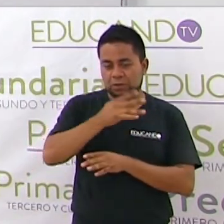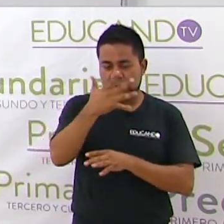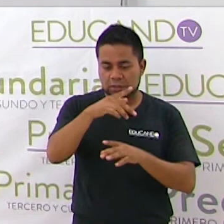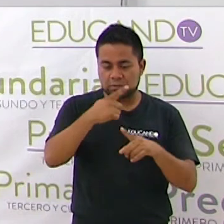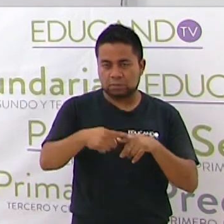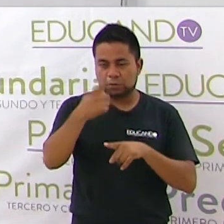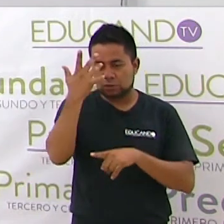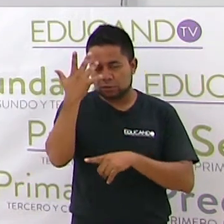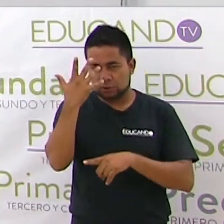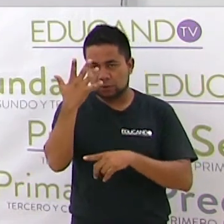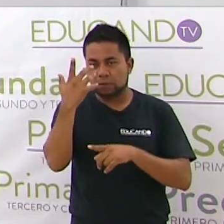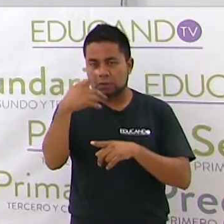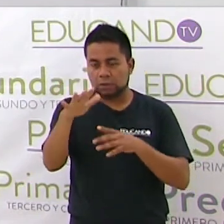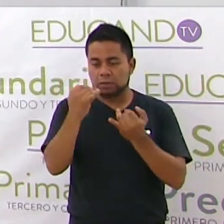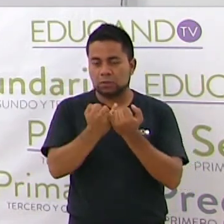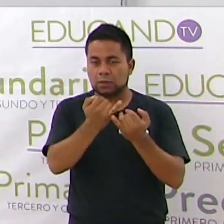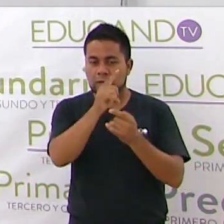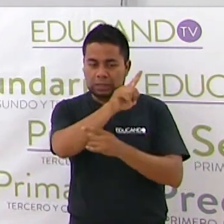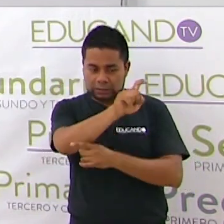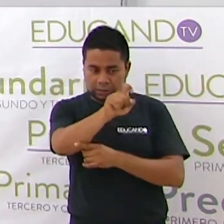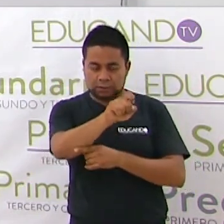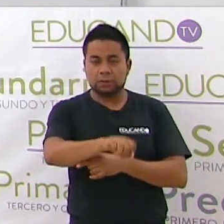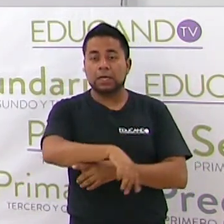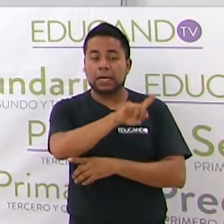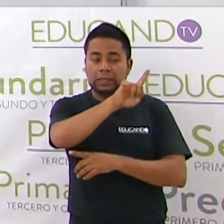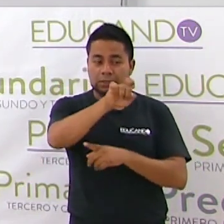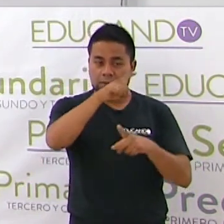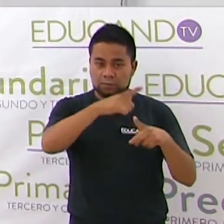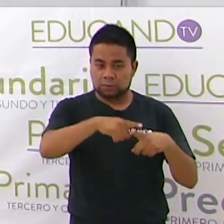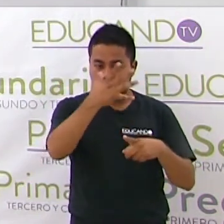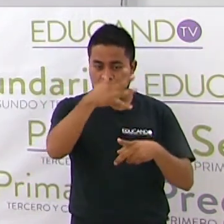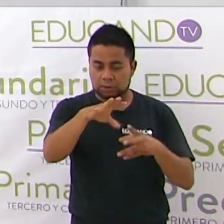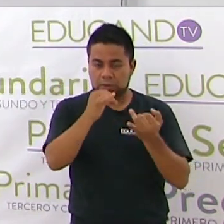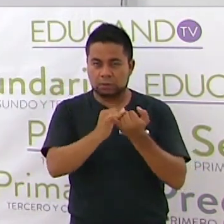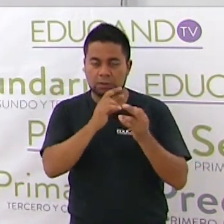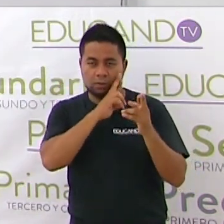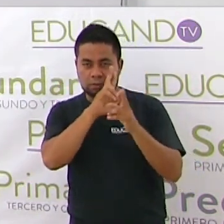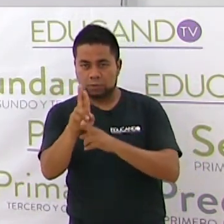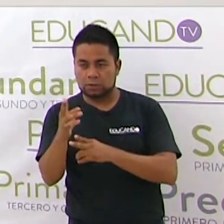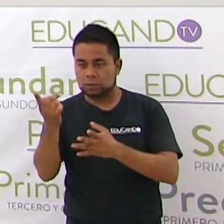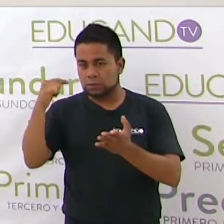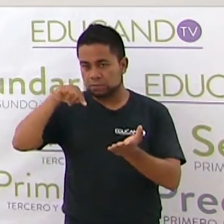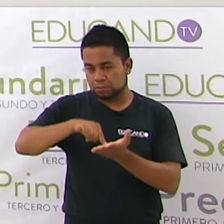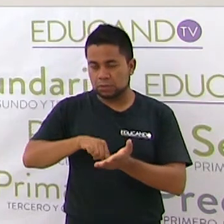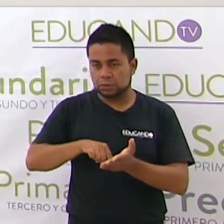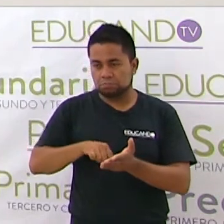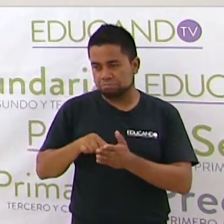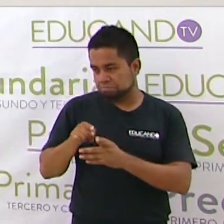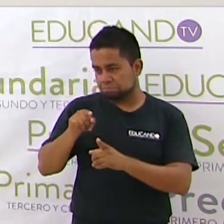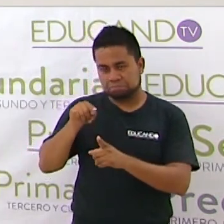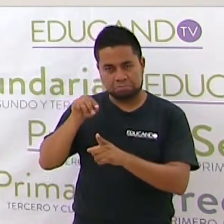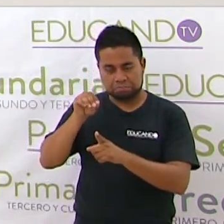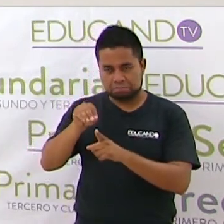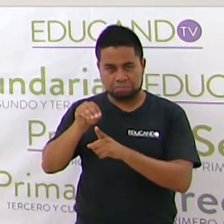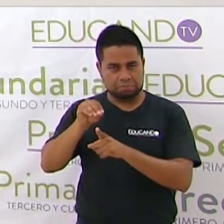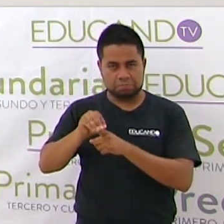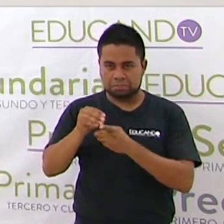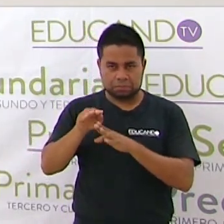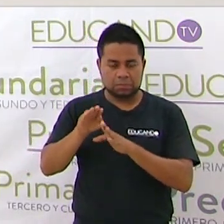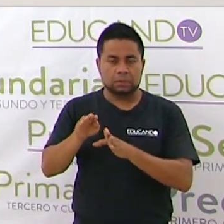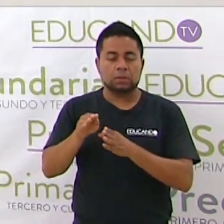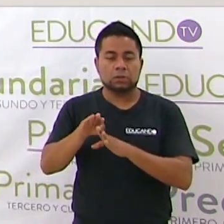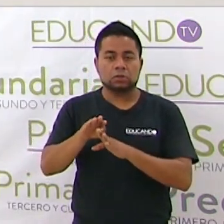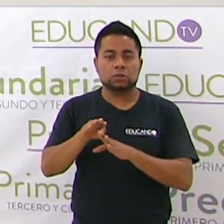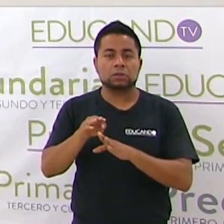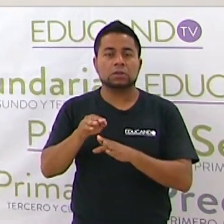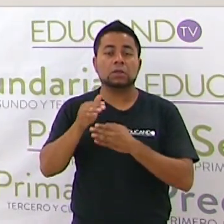10 son 100, 100 por 10 son 1000. Entonces ya tenemos aquí un valor que ya determinamos sobre 3. Todavía